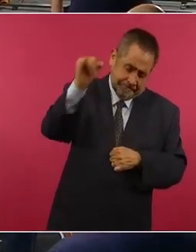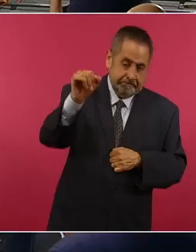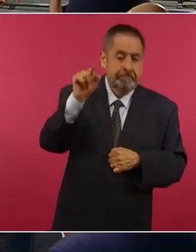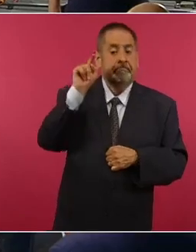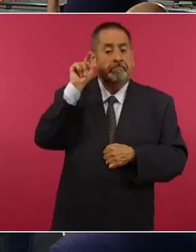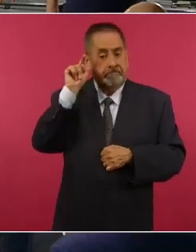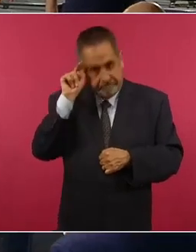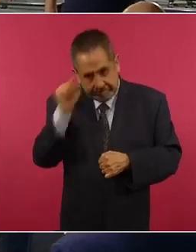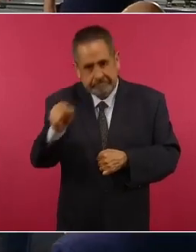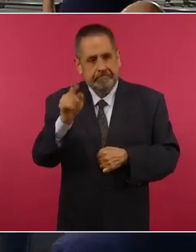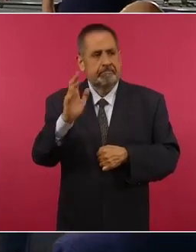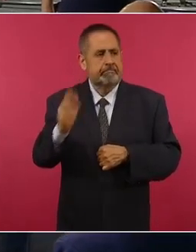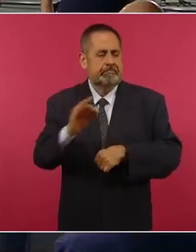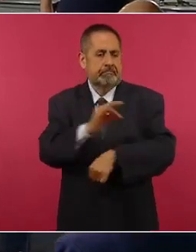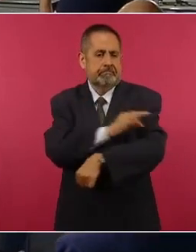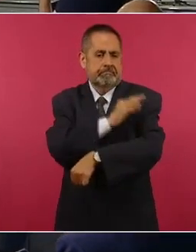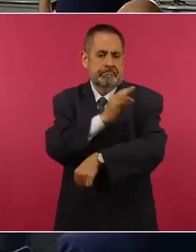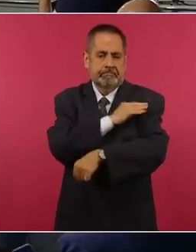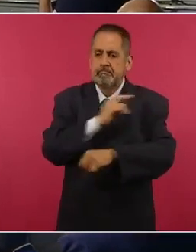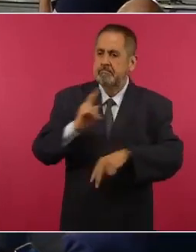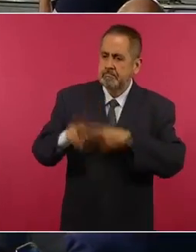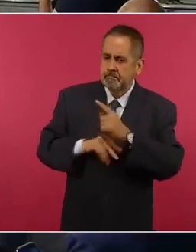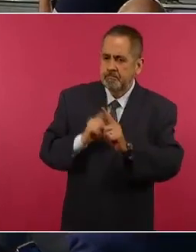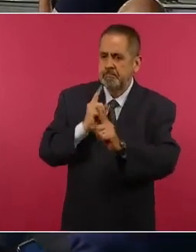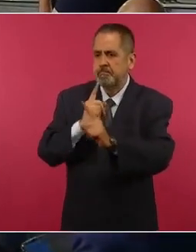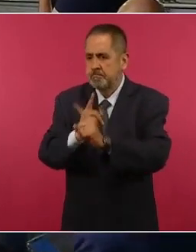más alejada.